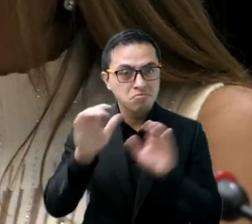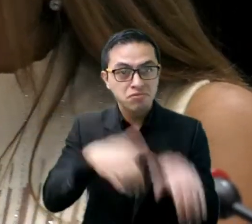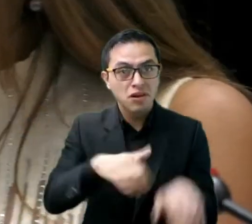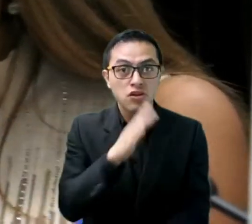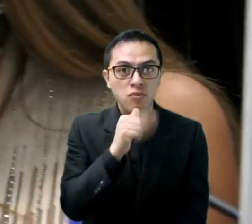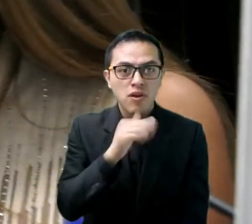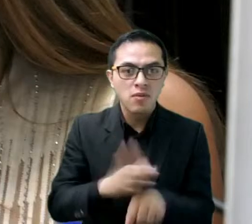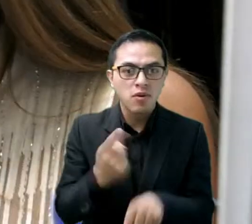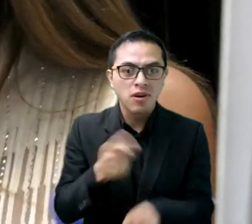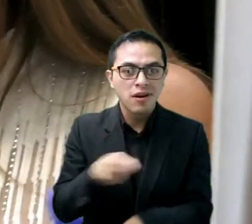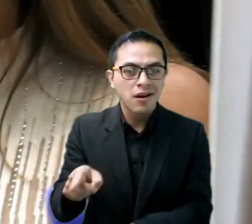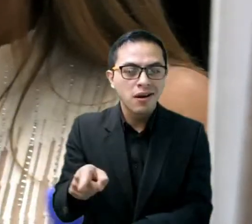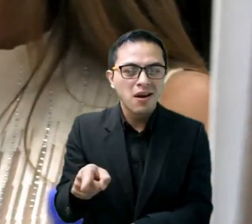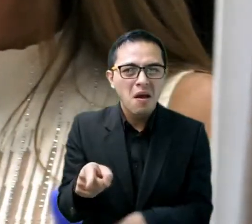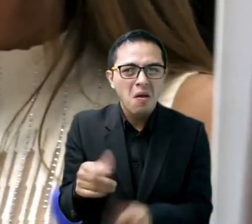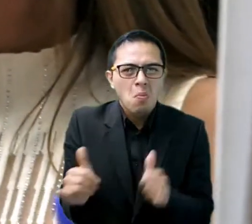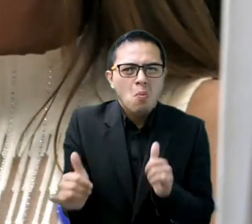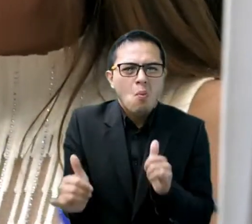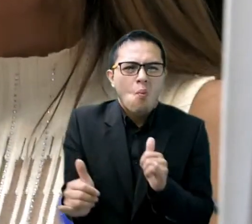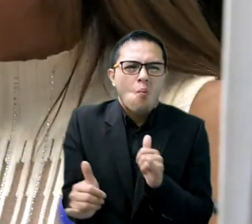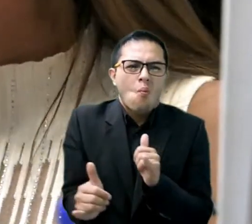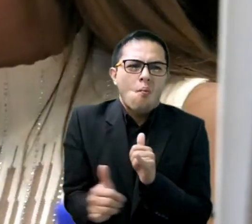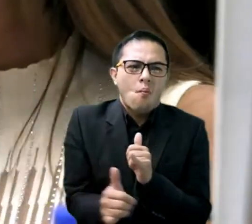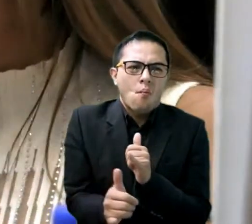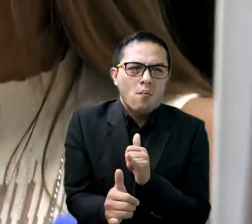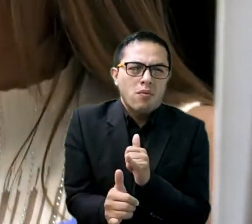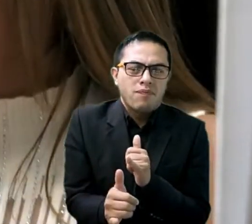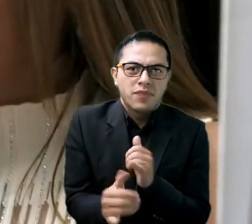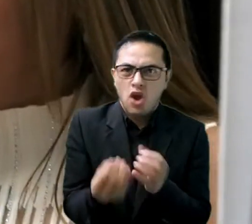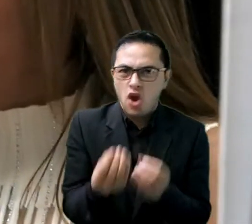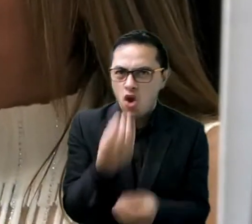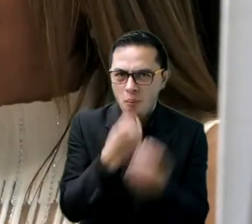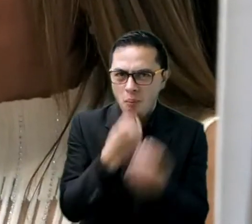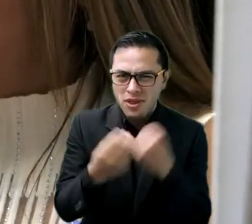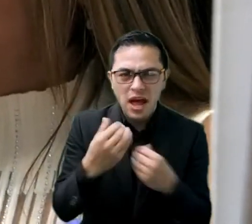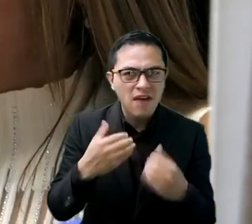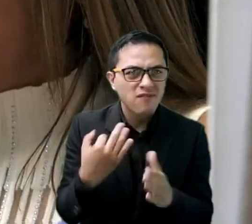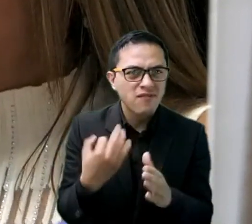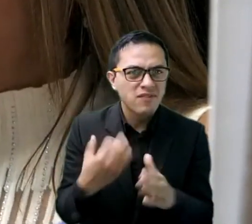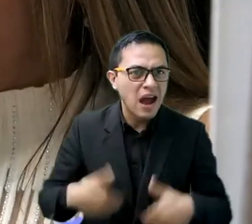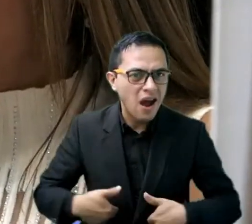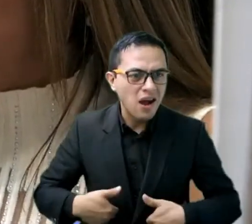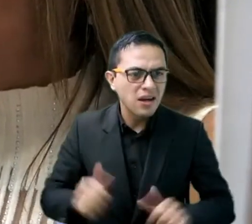mejor alimentación, que